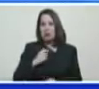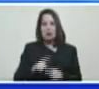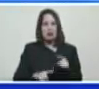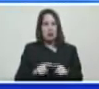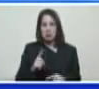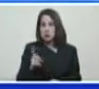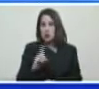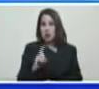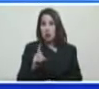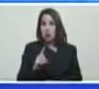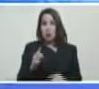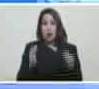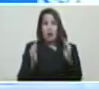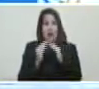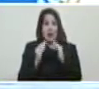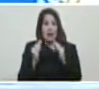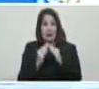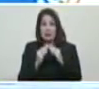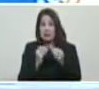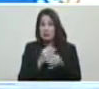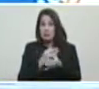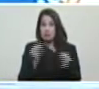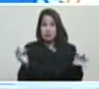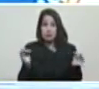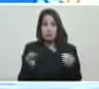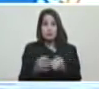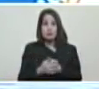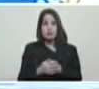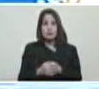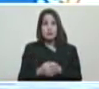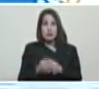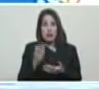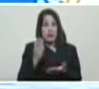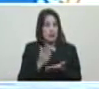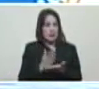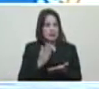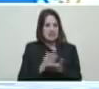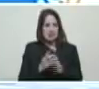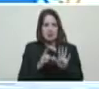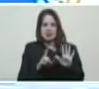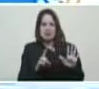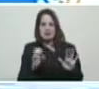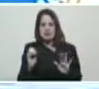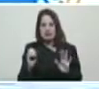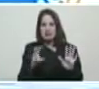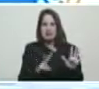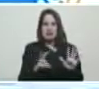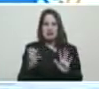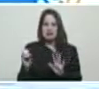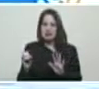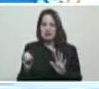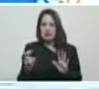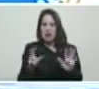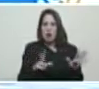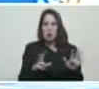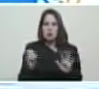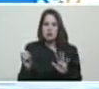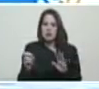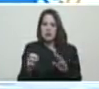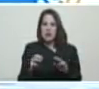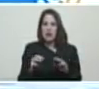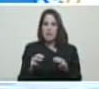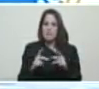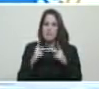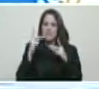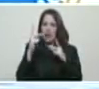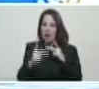son viviendas siempre de 60 70 80 Met cuadrados